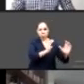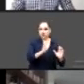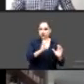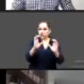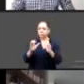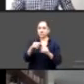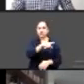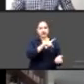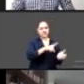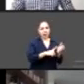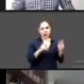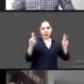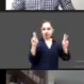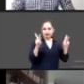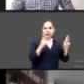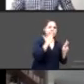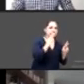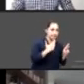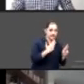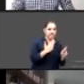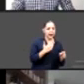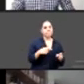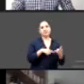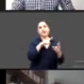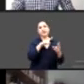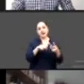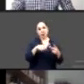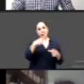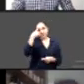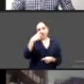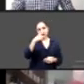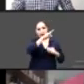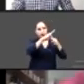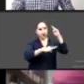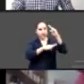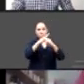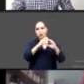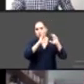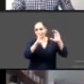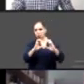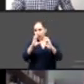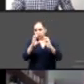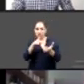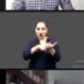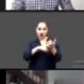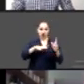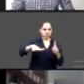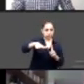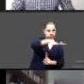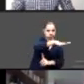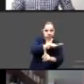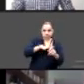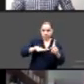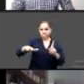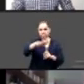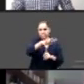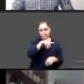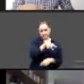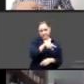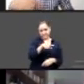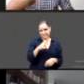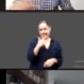integral de cuidado al medio ambiente, desde el huerto hasta las abejas que polinizan. Entonces,